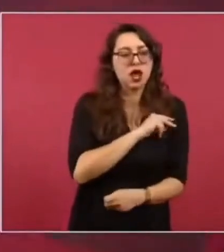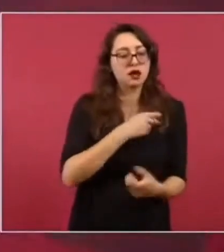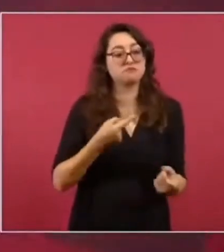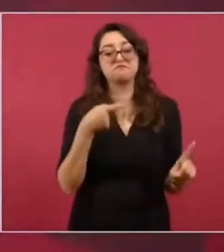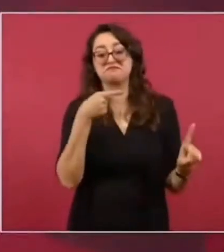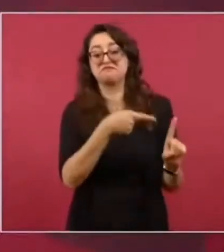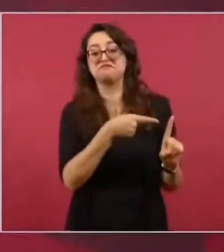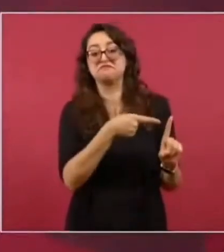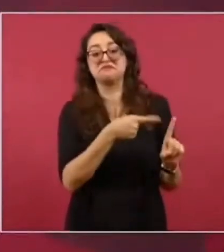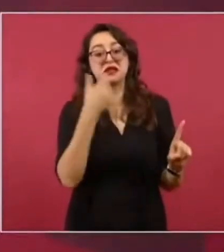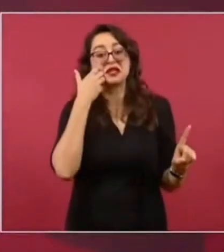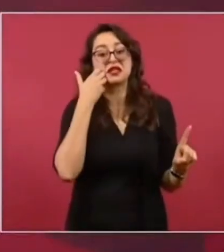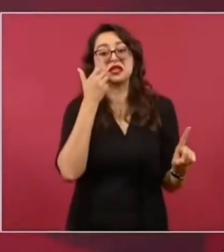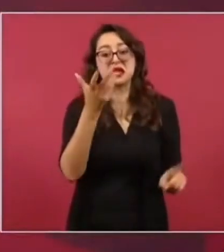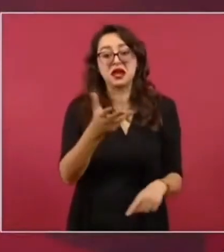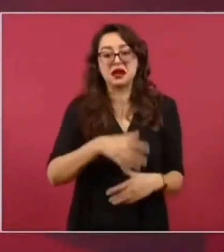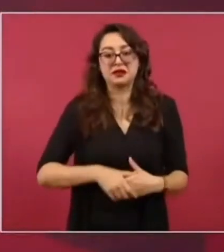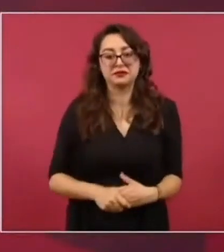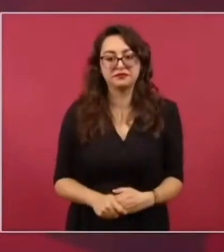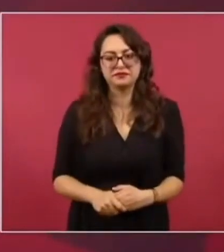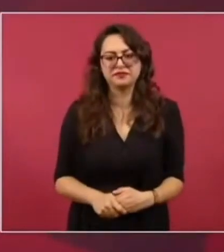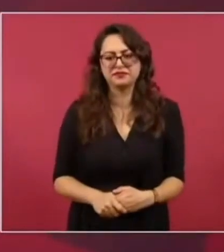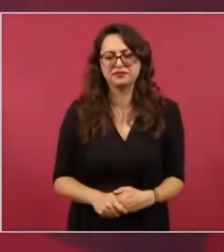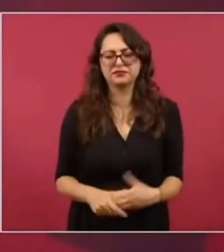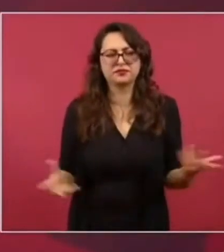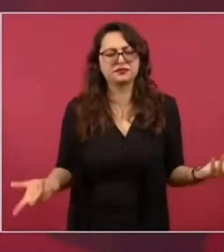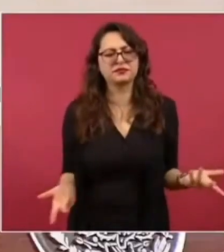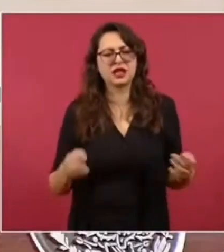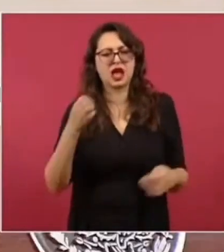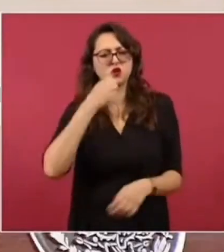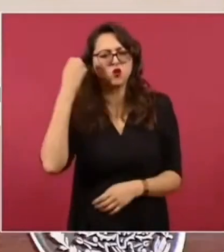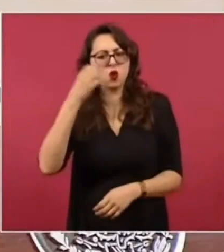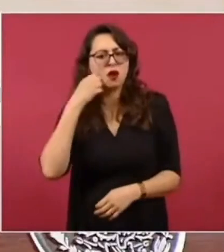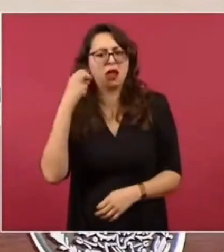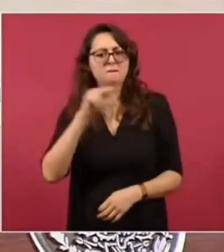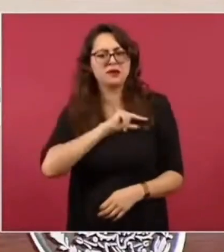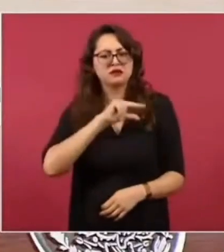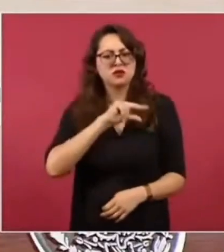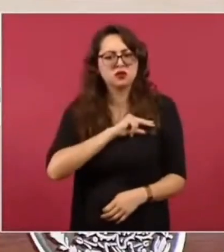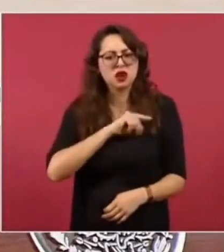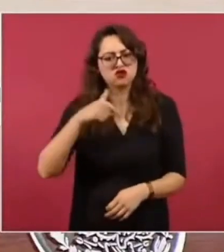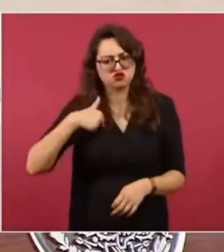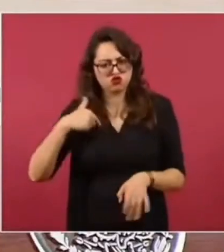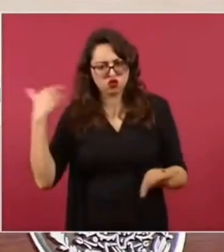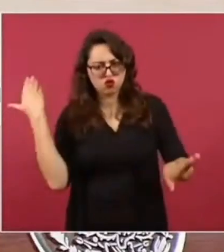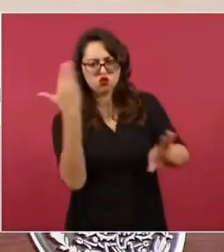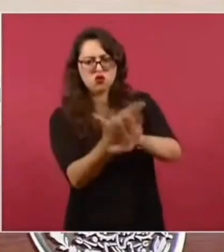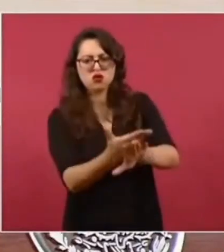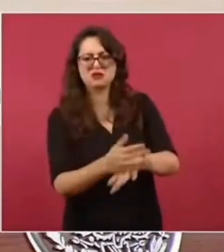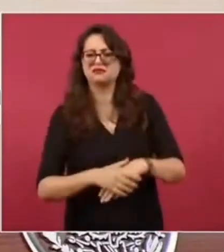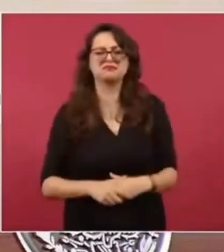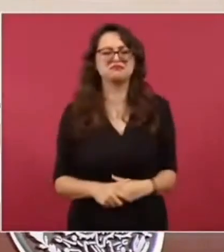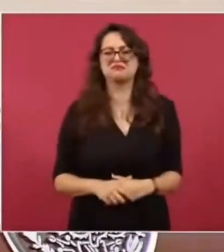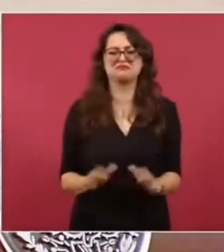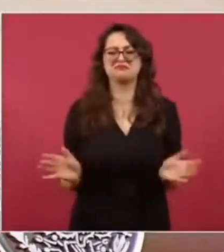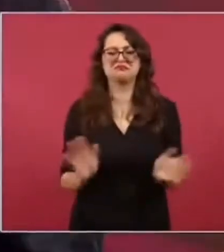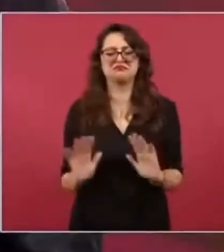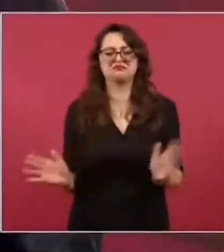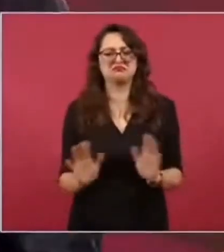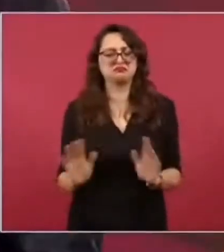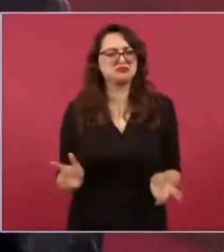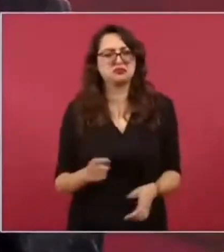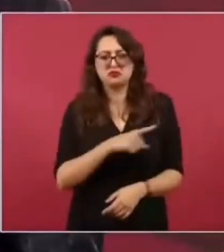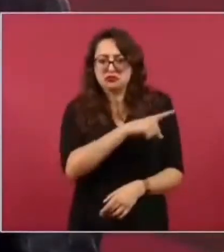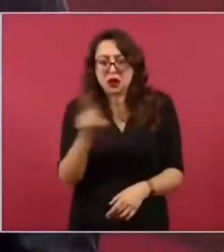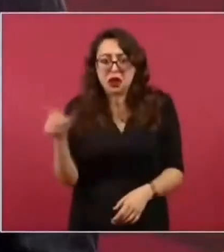para pagar una colegiatura está en su derecho, lo puede hacer. Nada más que el Estado mexicano,